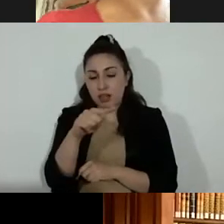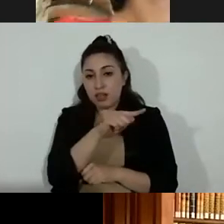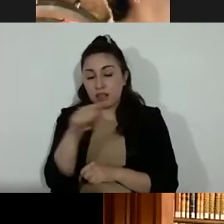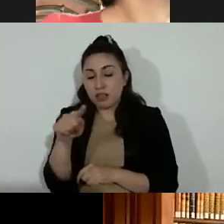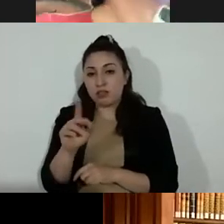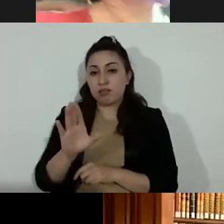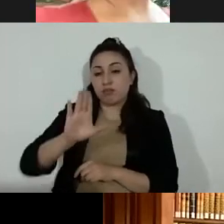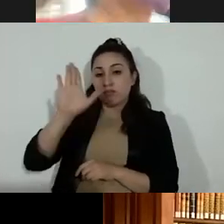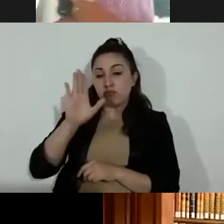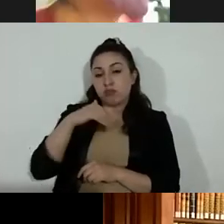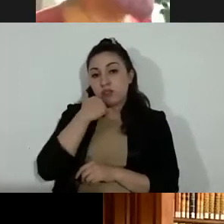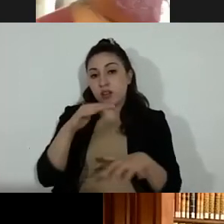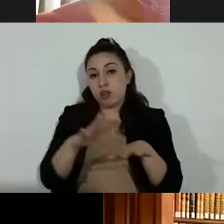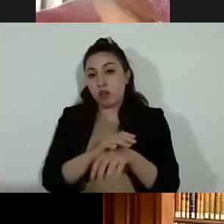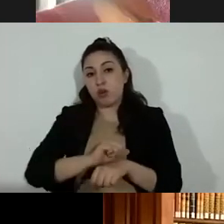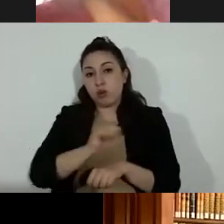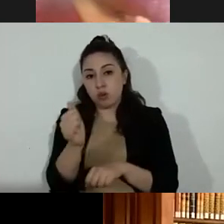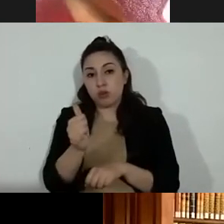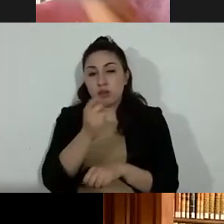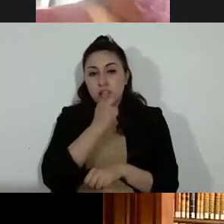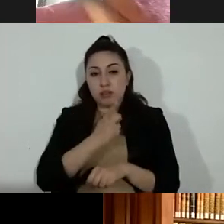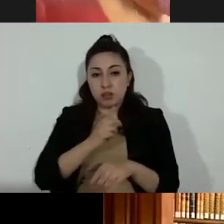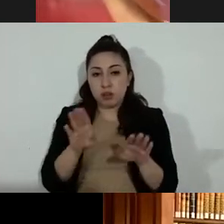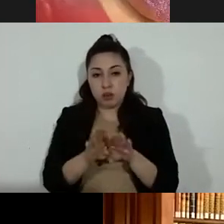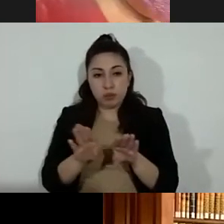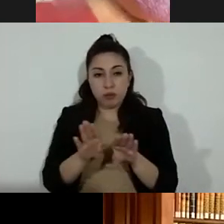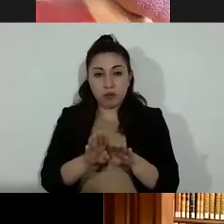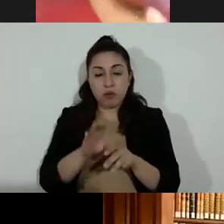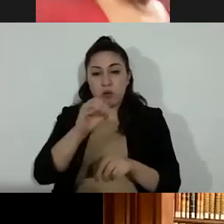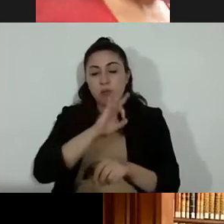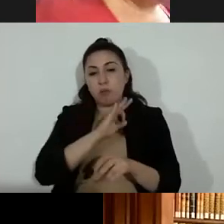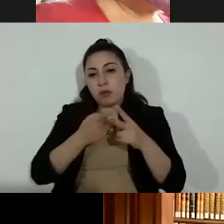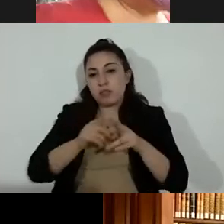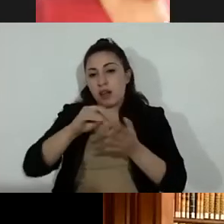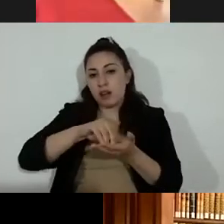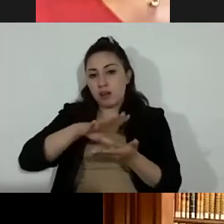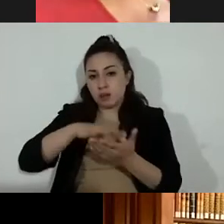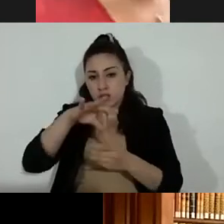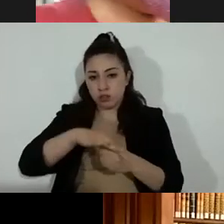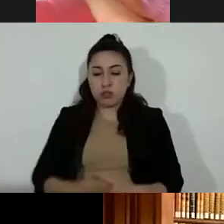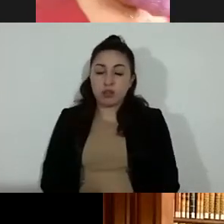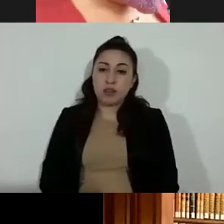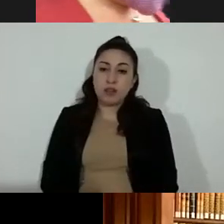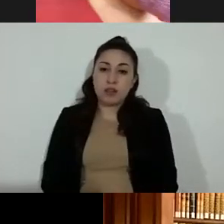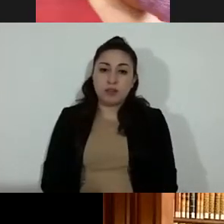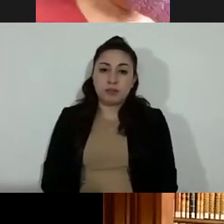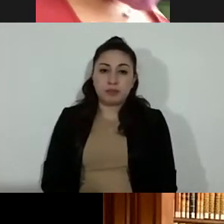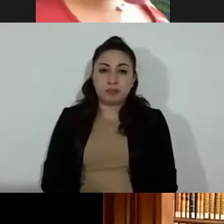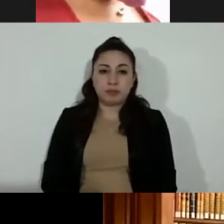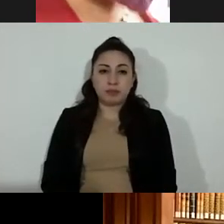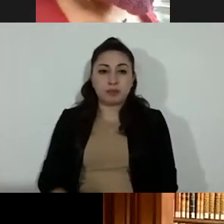otra intervención la escuchemos o de lo contrario pasemos a la votación. ¿Va a tomar la palabra la diputada Marta